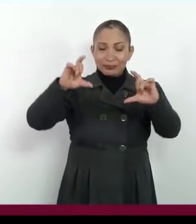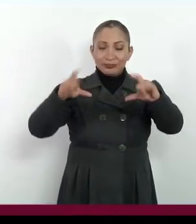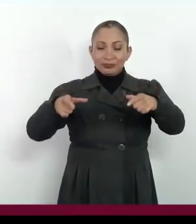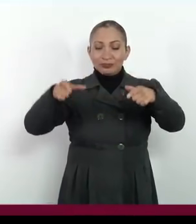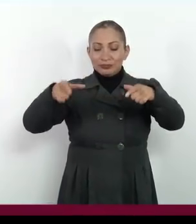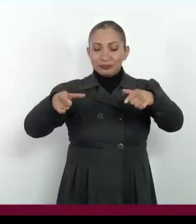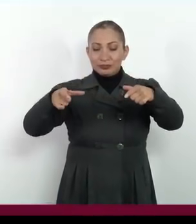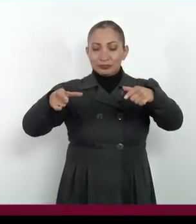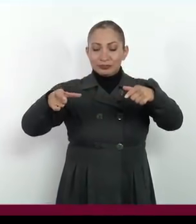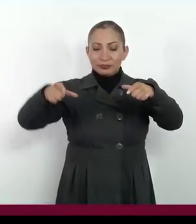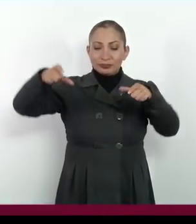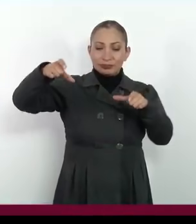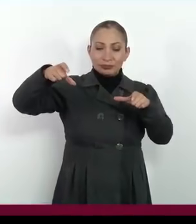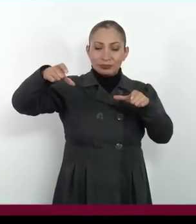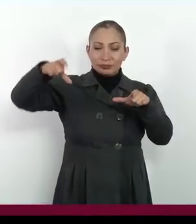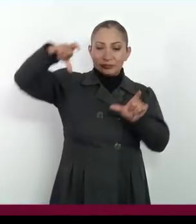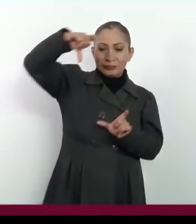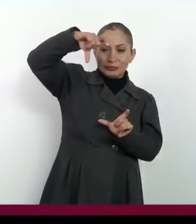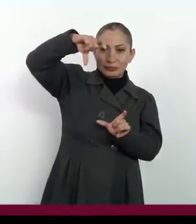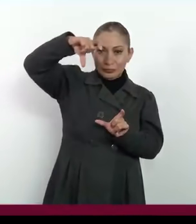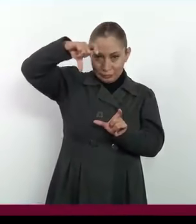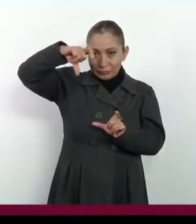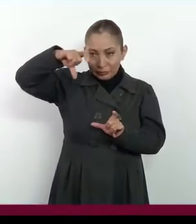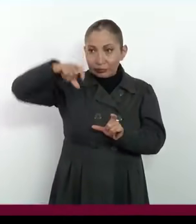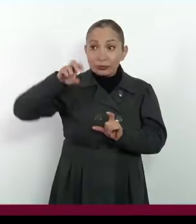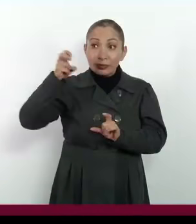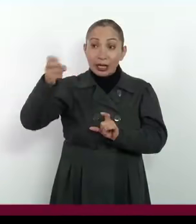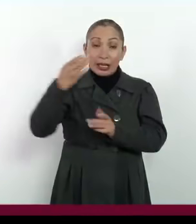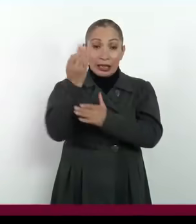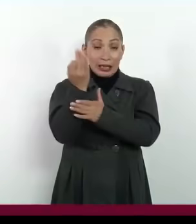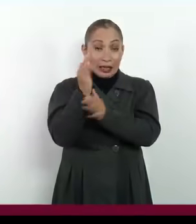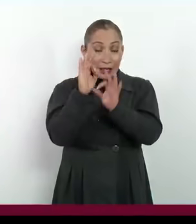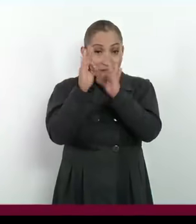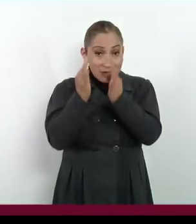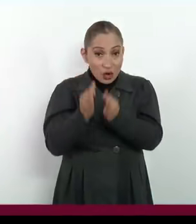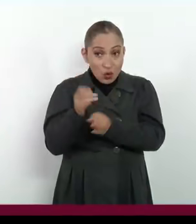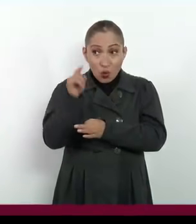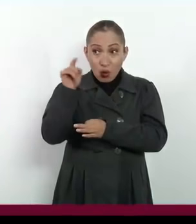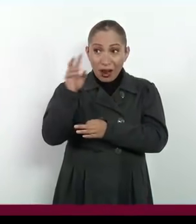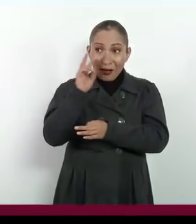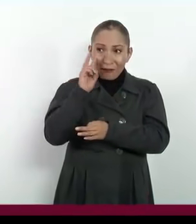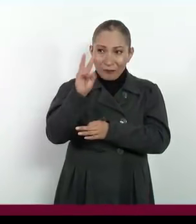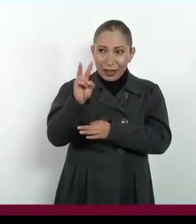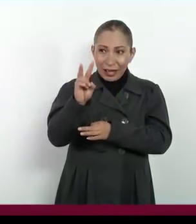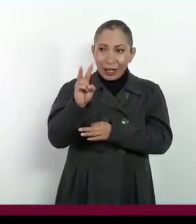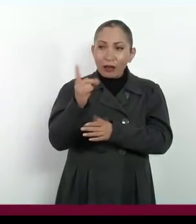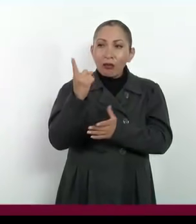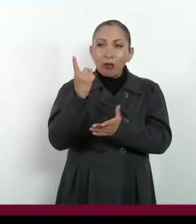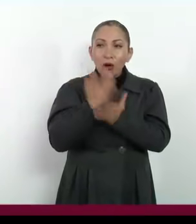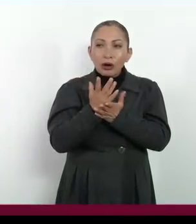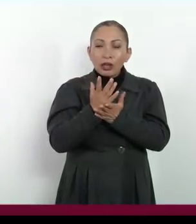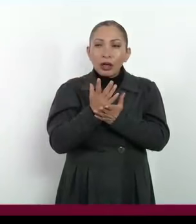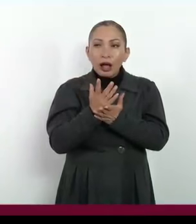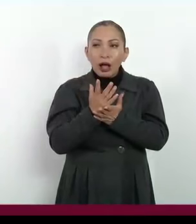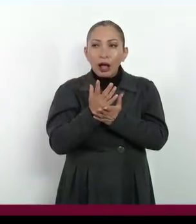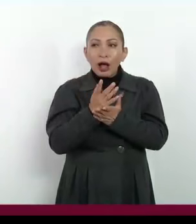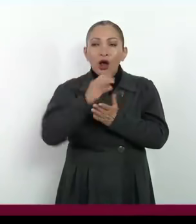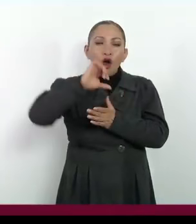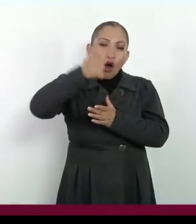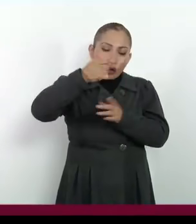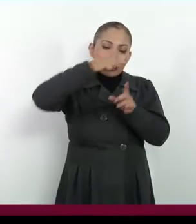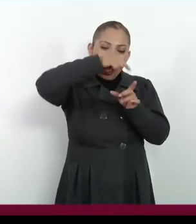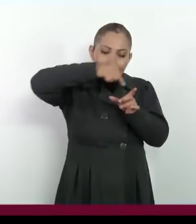así y que es, digamos, paralelo a esta inclinación, entonces, esta figura que nos genera aquí simplemente es